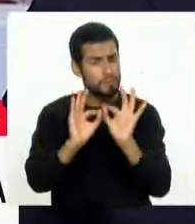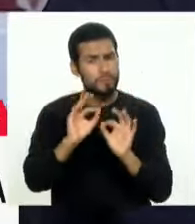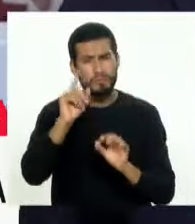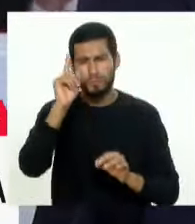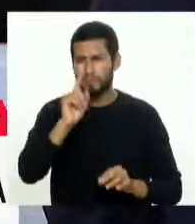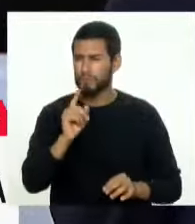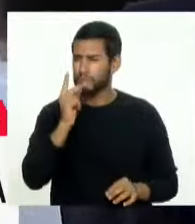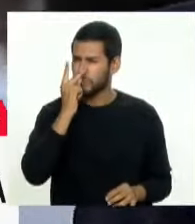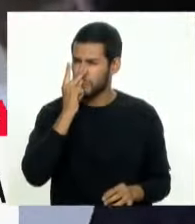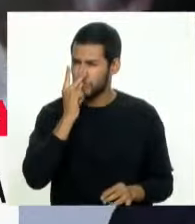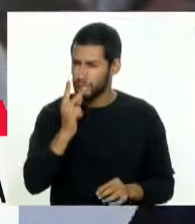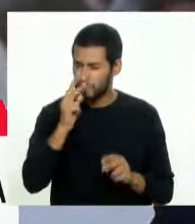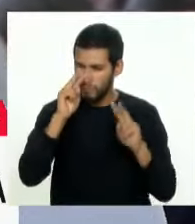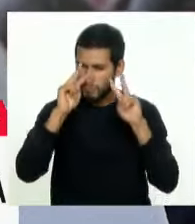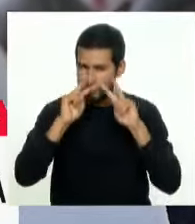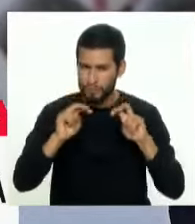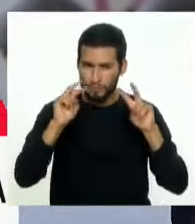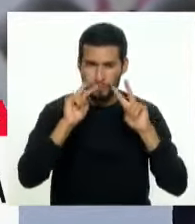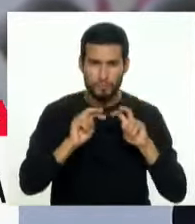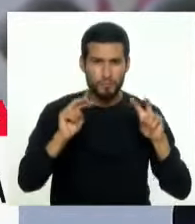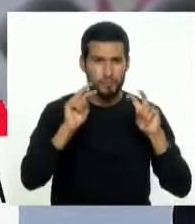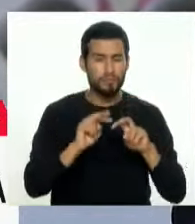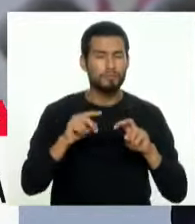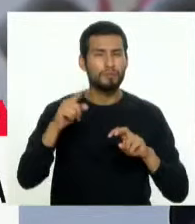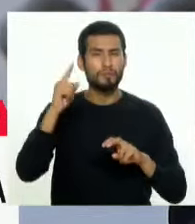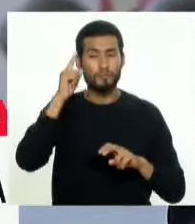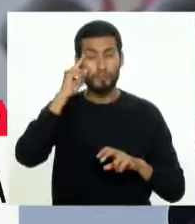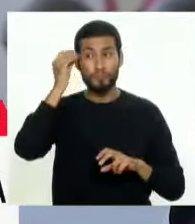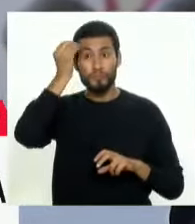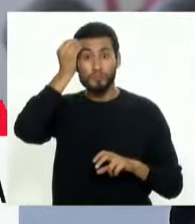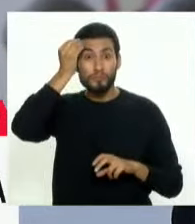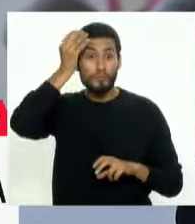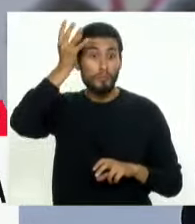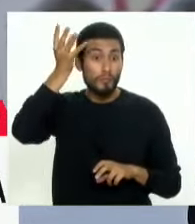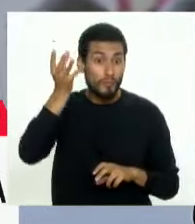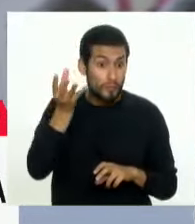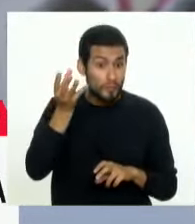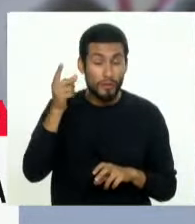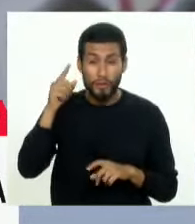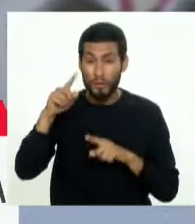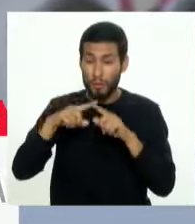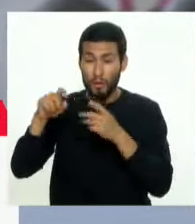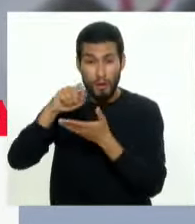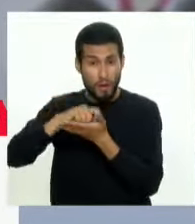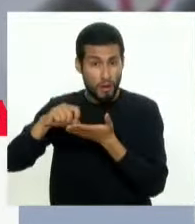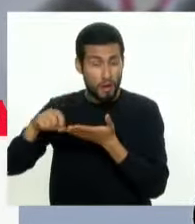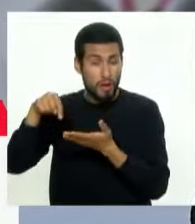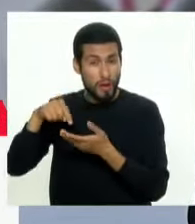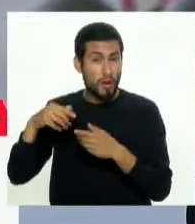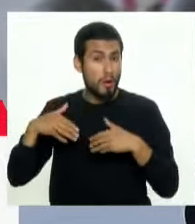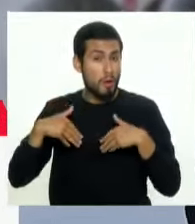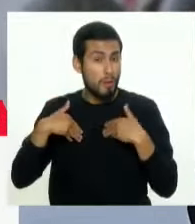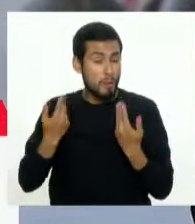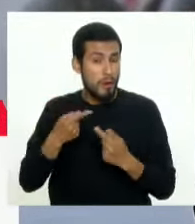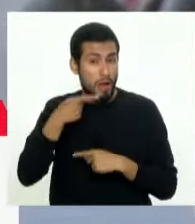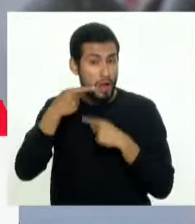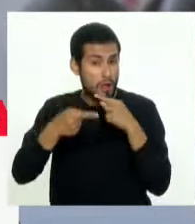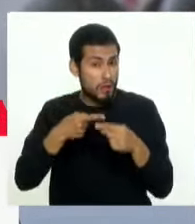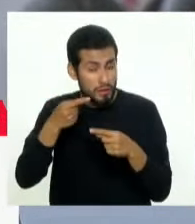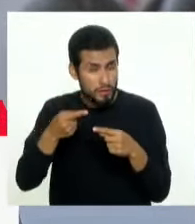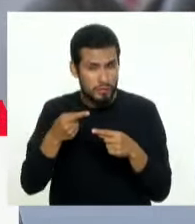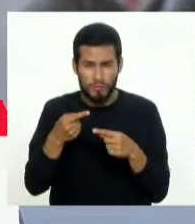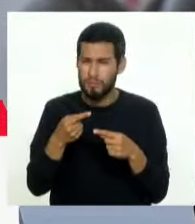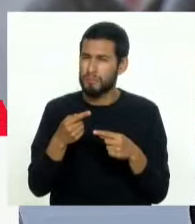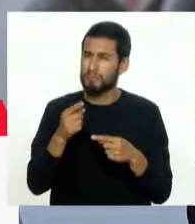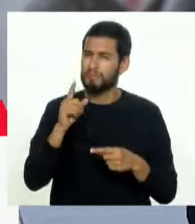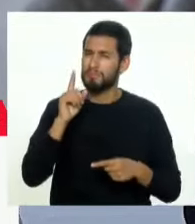las investigaciones, las especulaciones que algún medio escrito pudiera haber dicho.